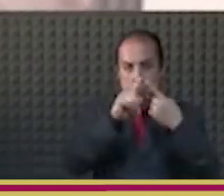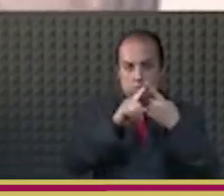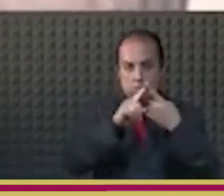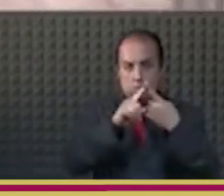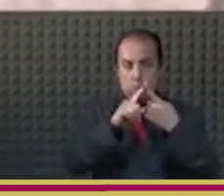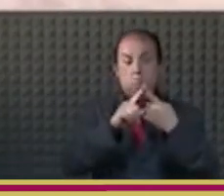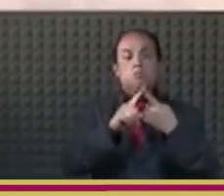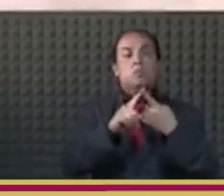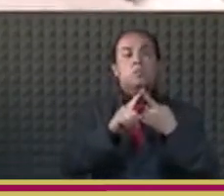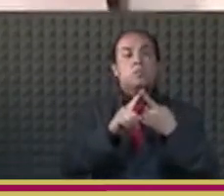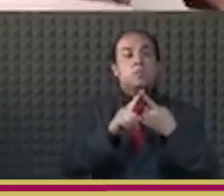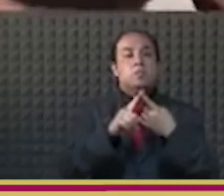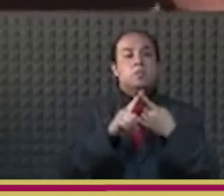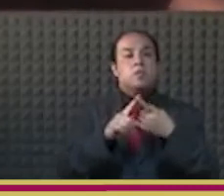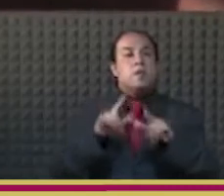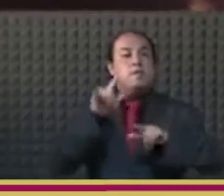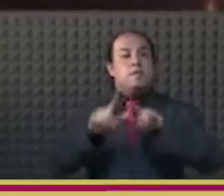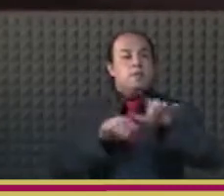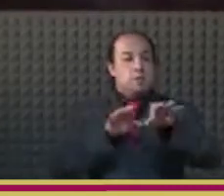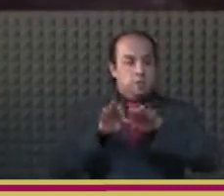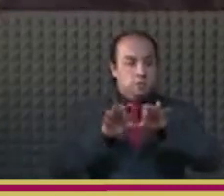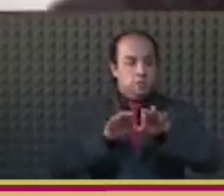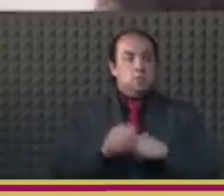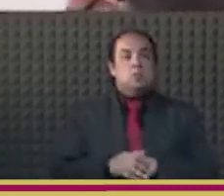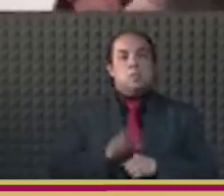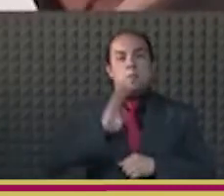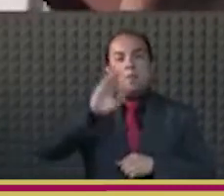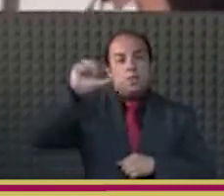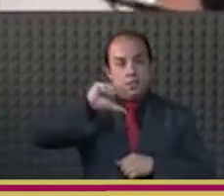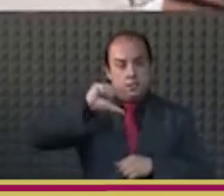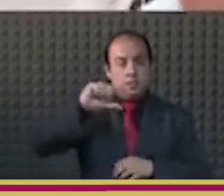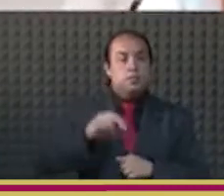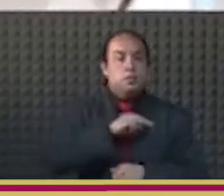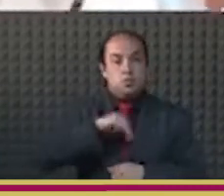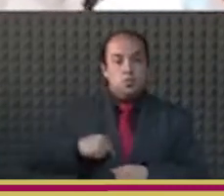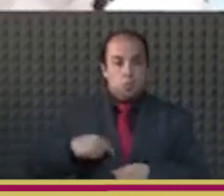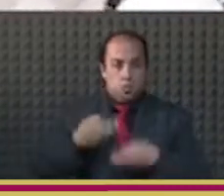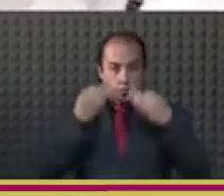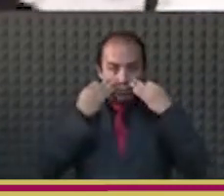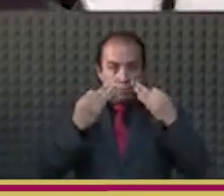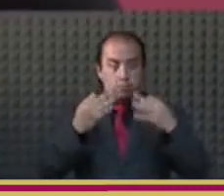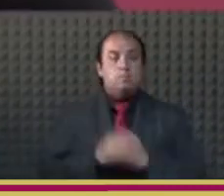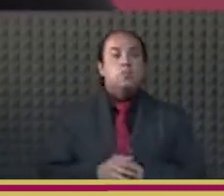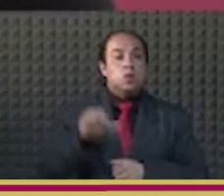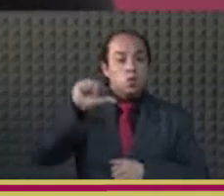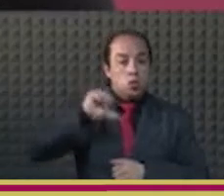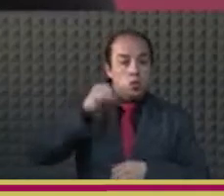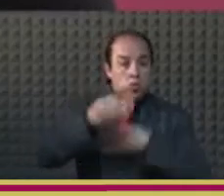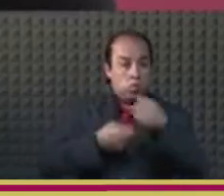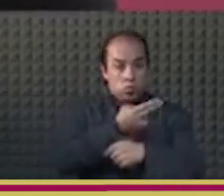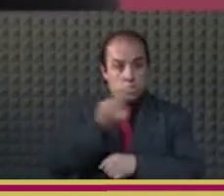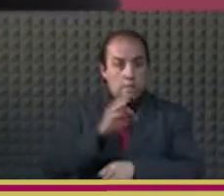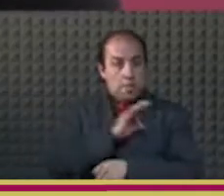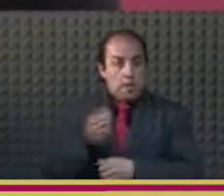vía son las ferias de empleo, como la que hoy estamos presenciando. Hoy todos ustedes